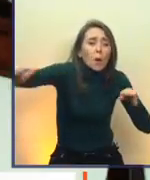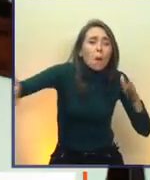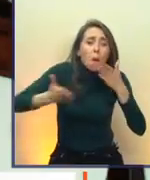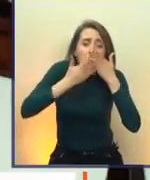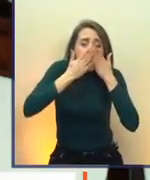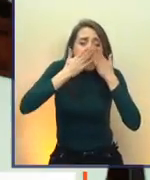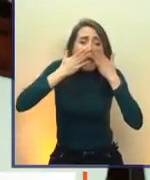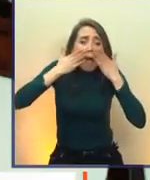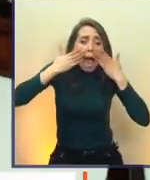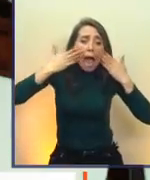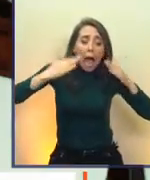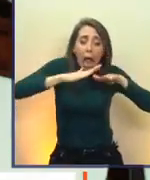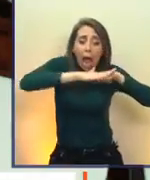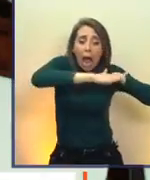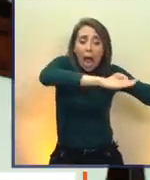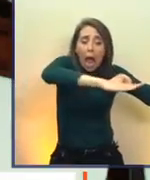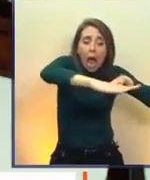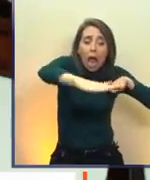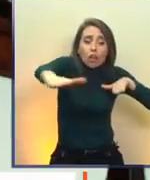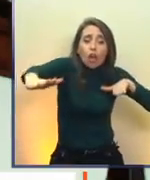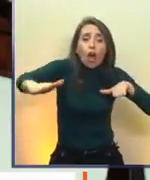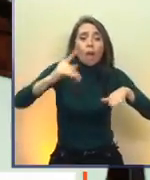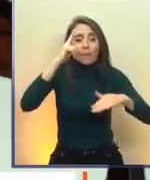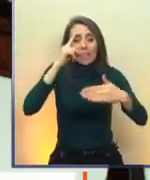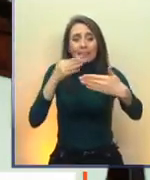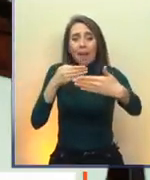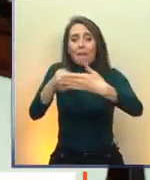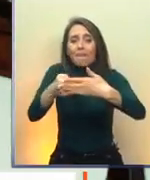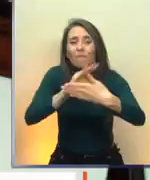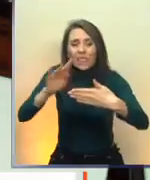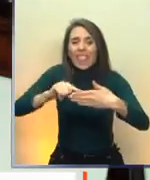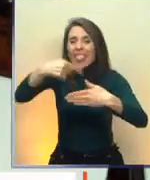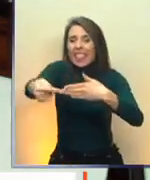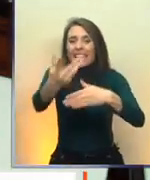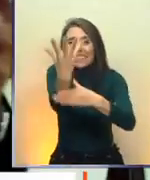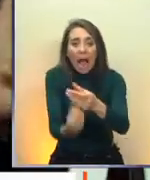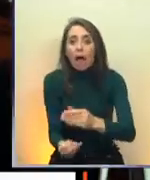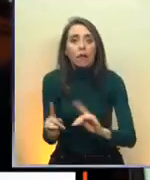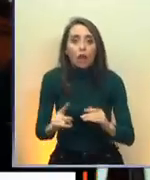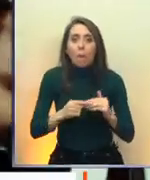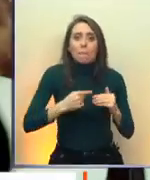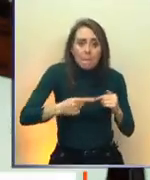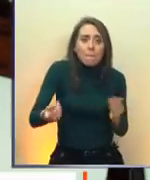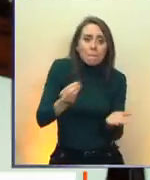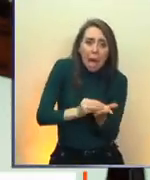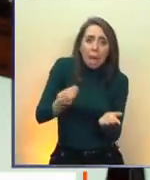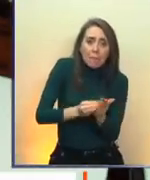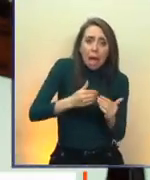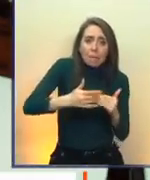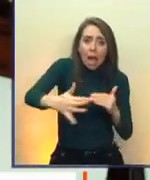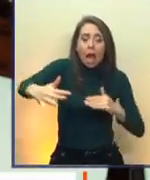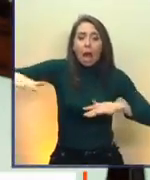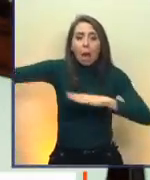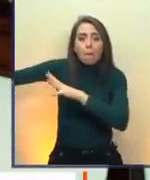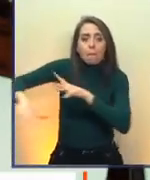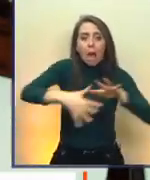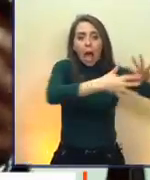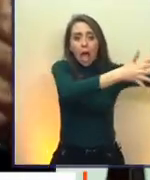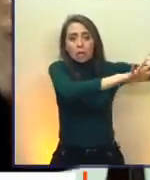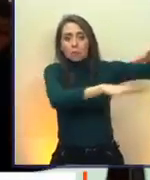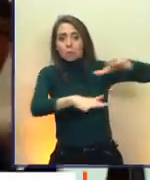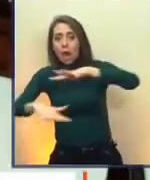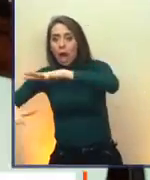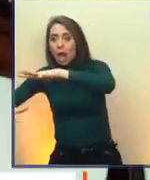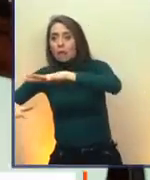que nunca terminaba. Seguíamos, continuamos y después empezaron a aparecer las corrientes marítimas que separaban la